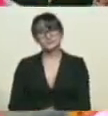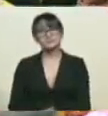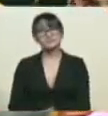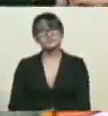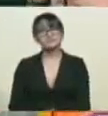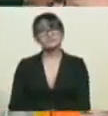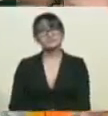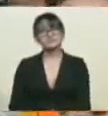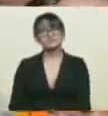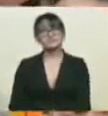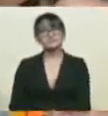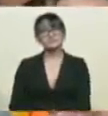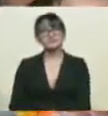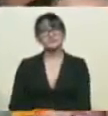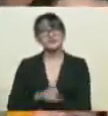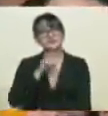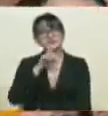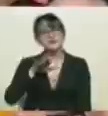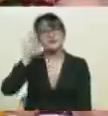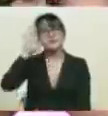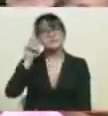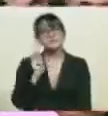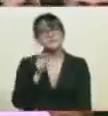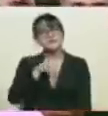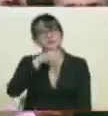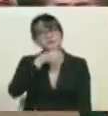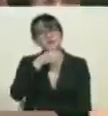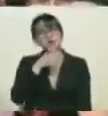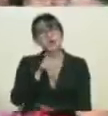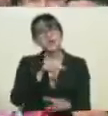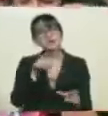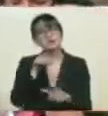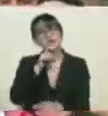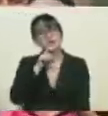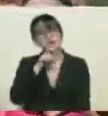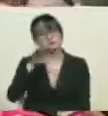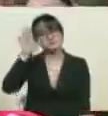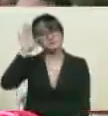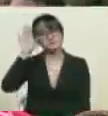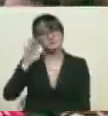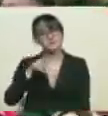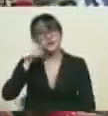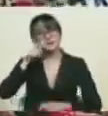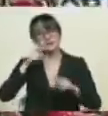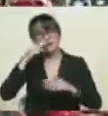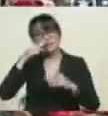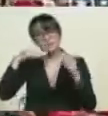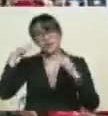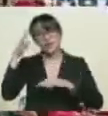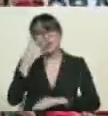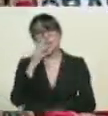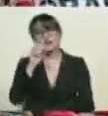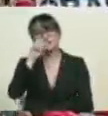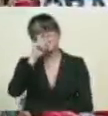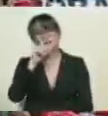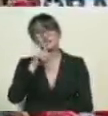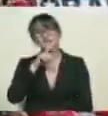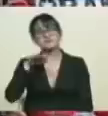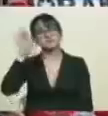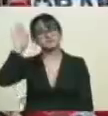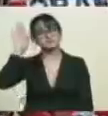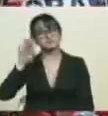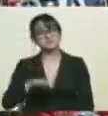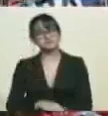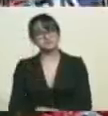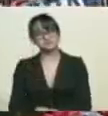Levanten la mano los pensionados y pensionadas. Las personas mayores de 40 años, levanten la mano.